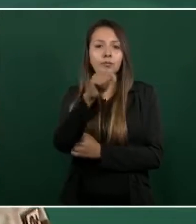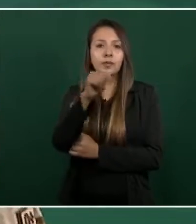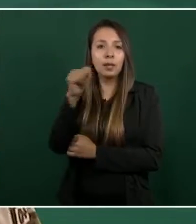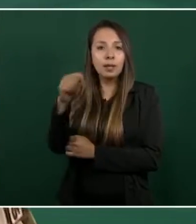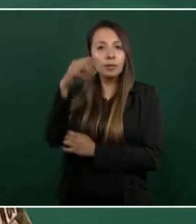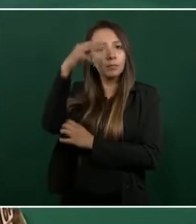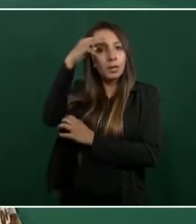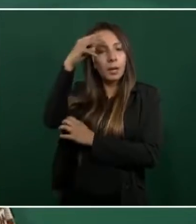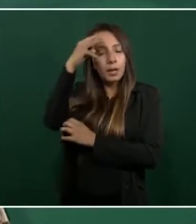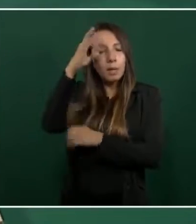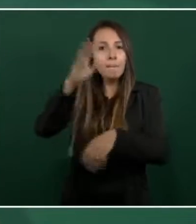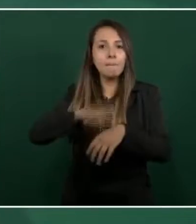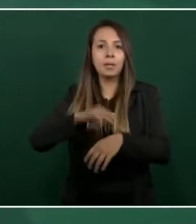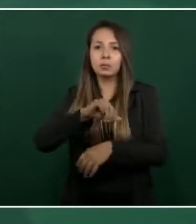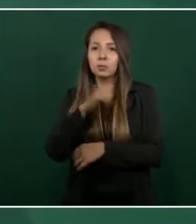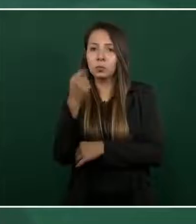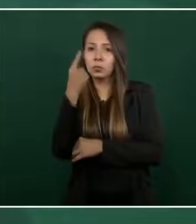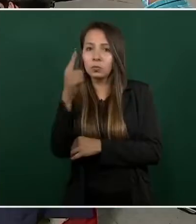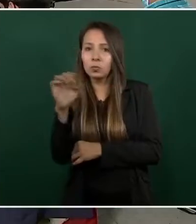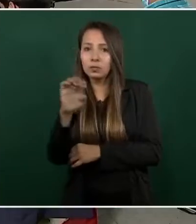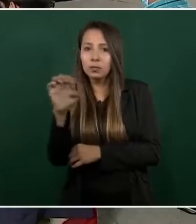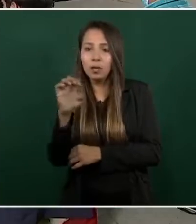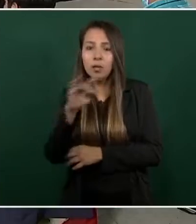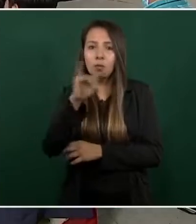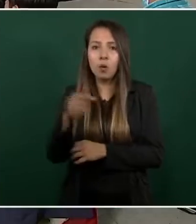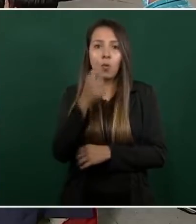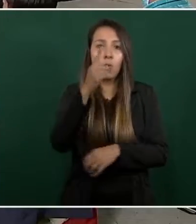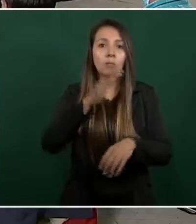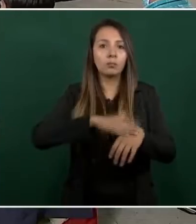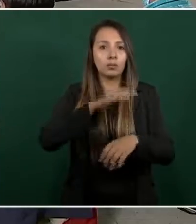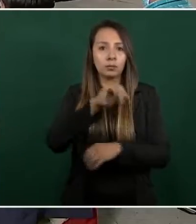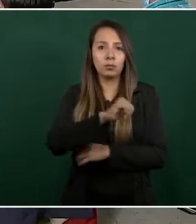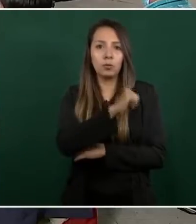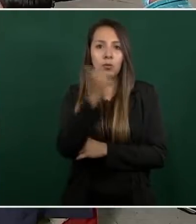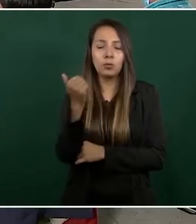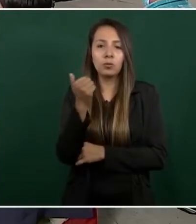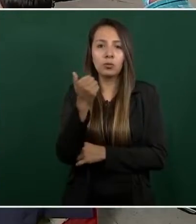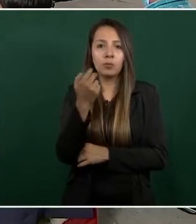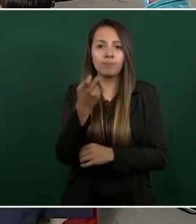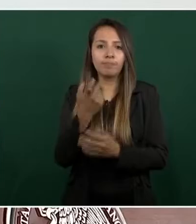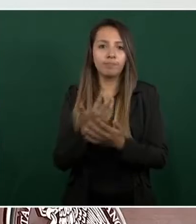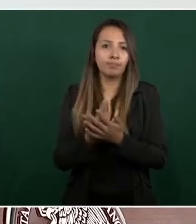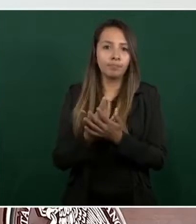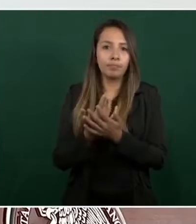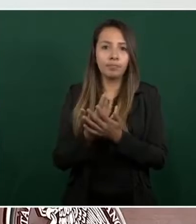Mexicali, una más en Ensenada y una más en Tijuana, que están pendientes